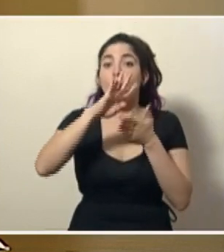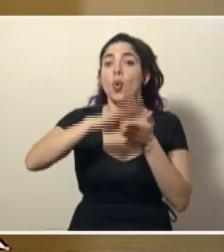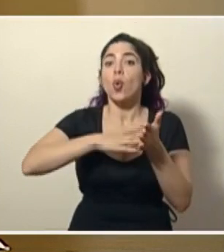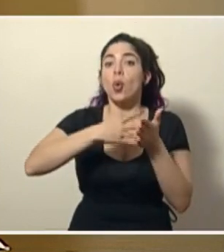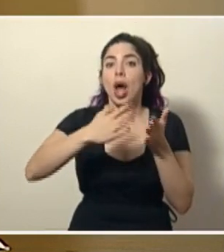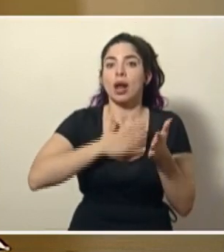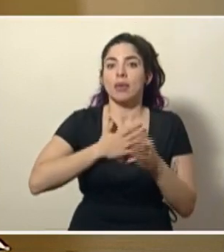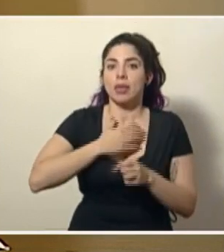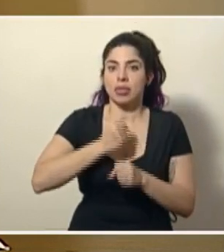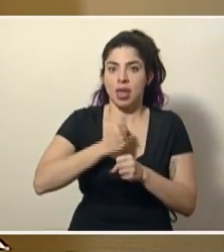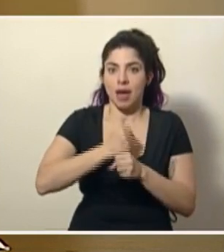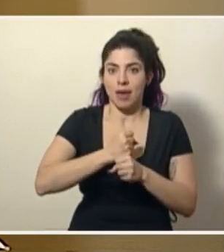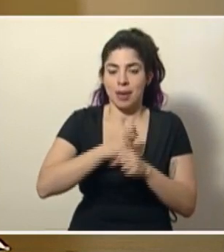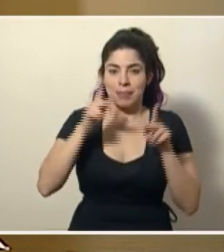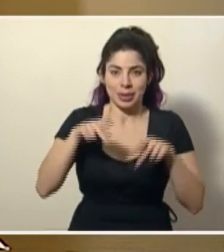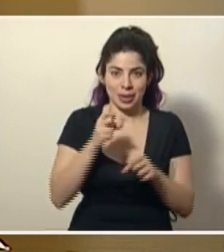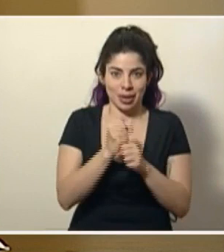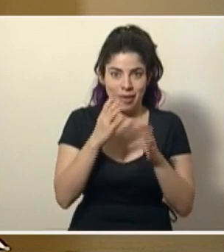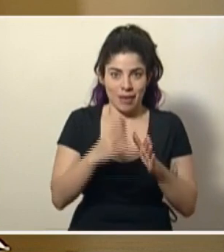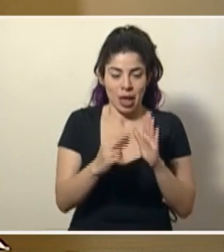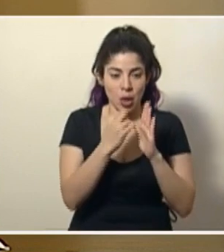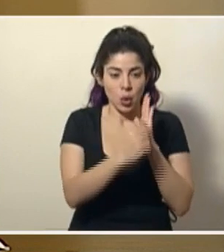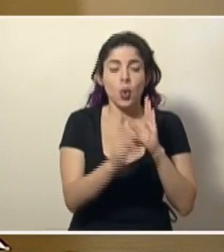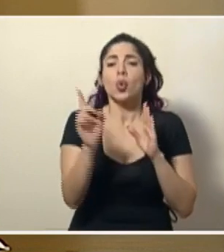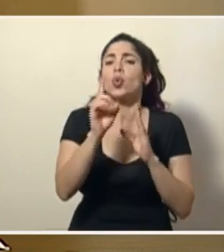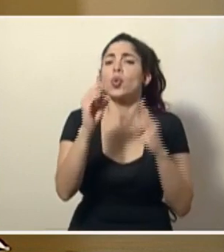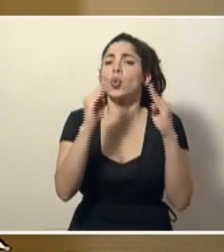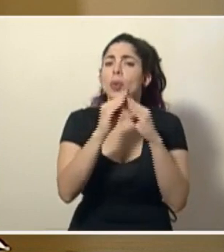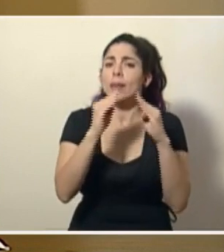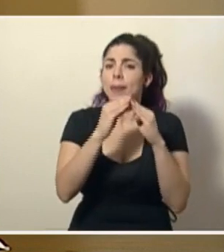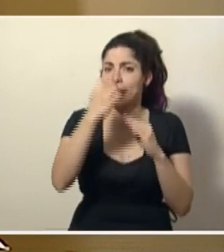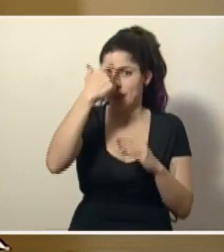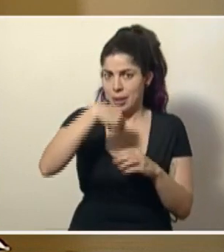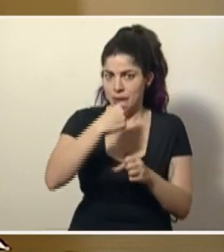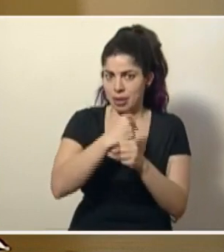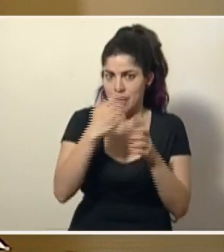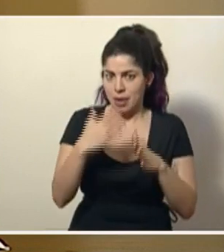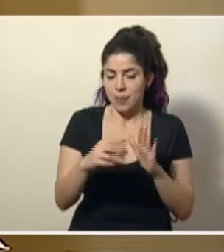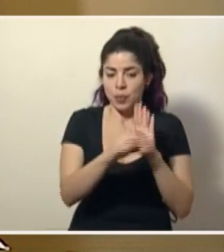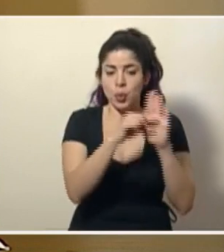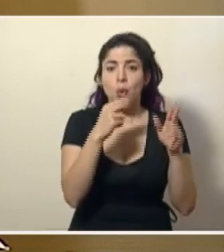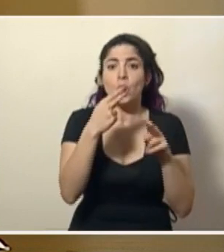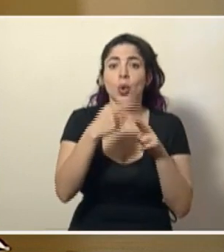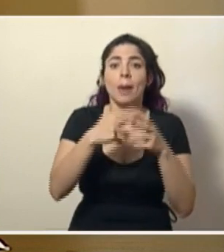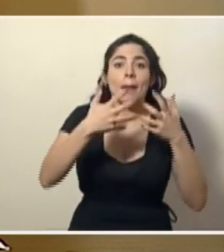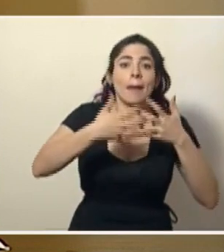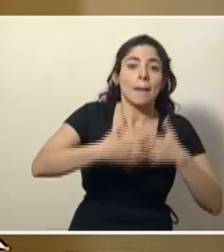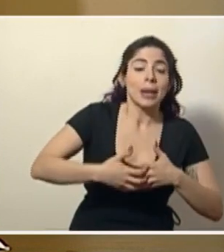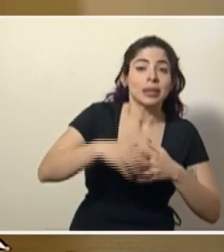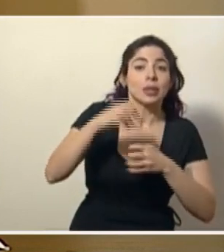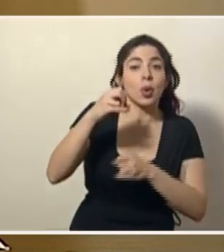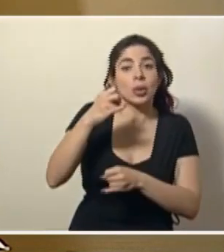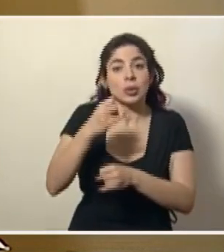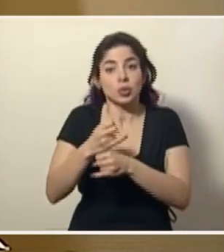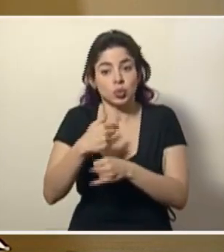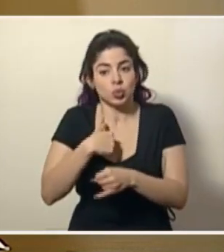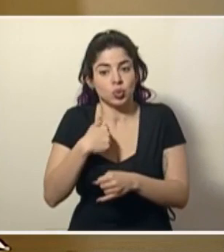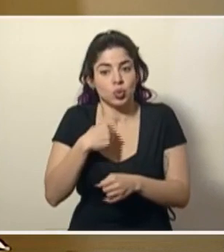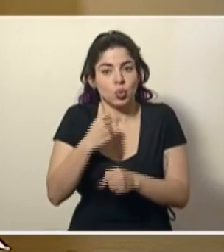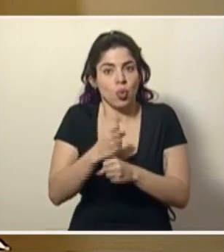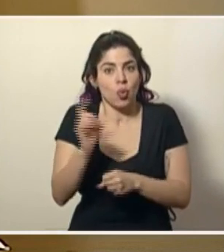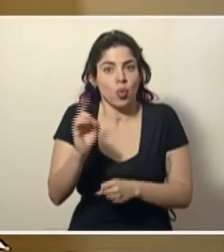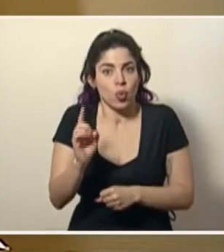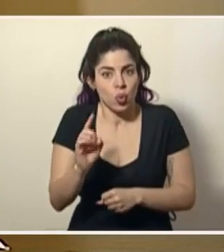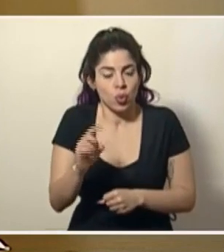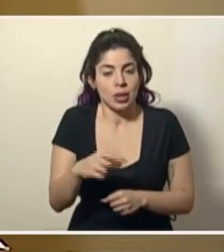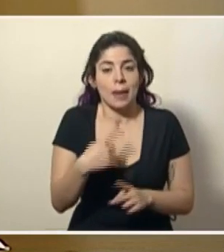horario de trabajo de la persona trabajadora, el domicilio de la persona trabajadora, el nombre de la empresa o institución en la que labora,